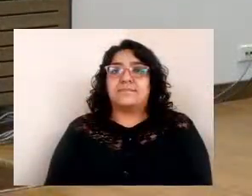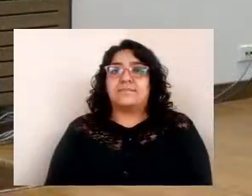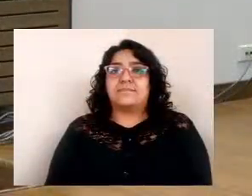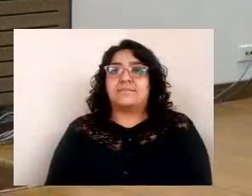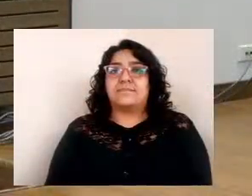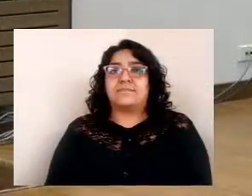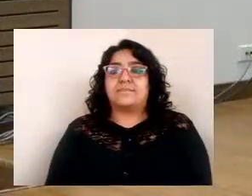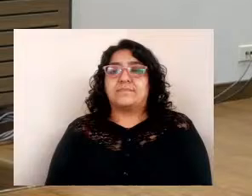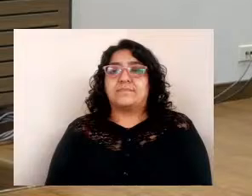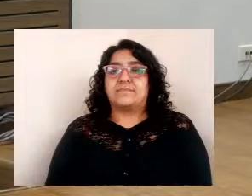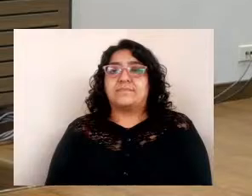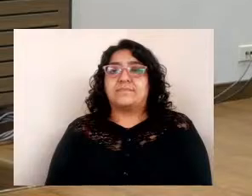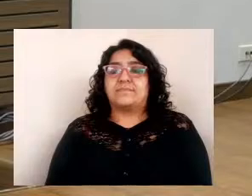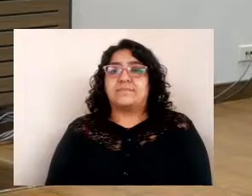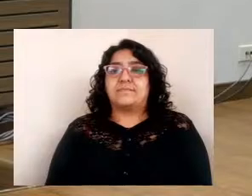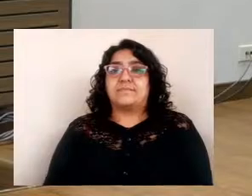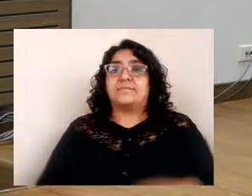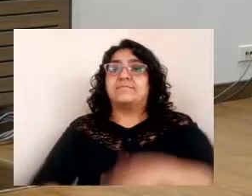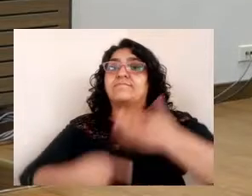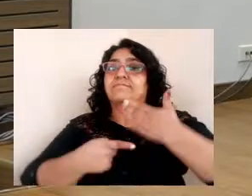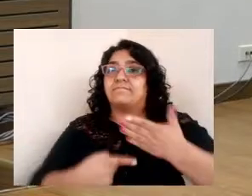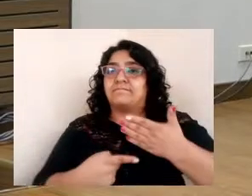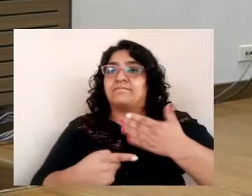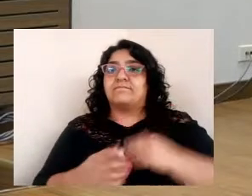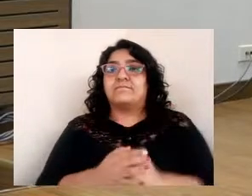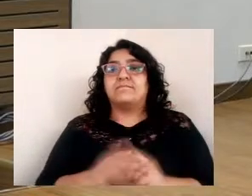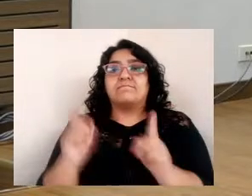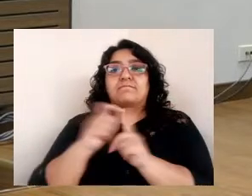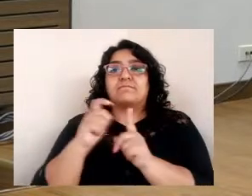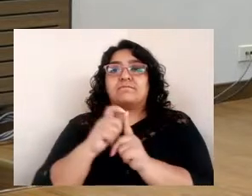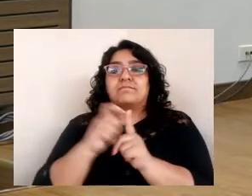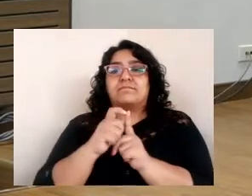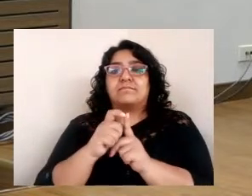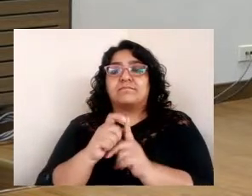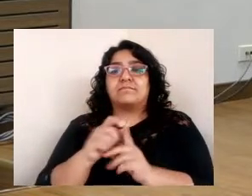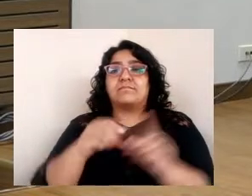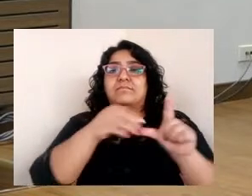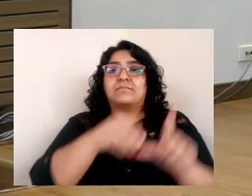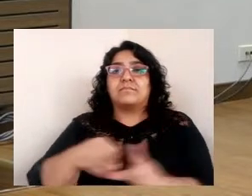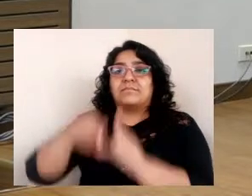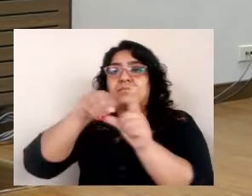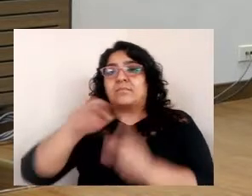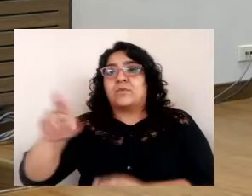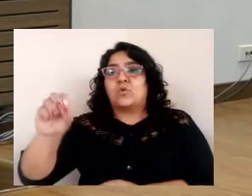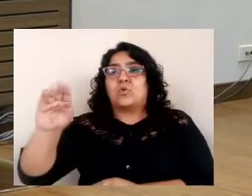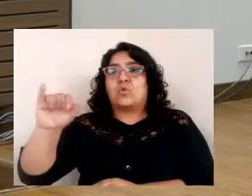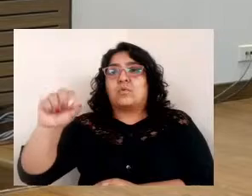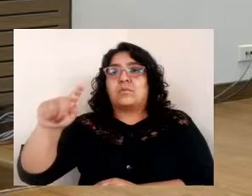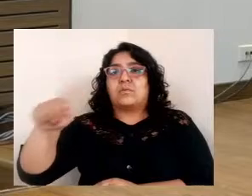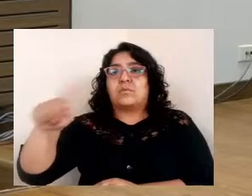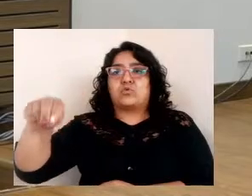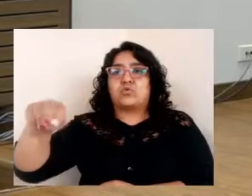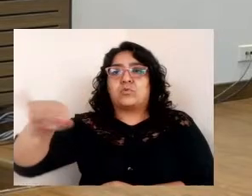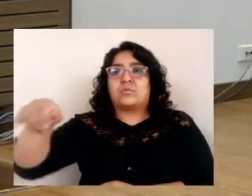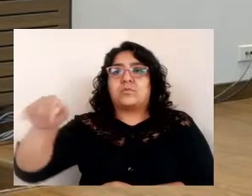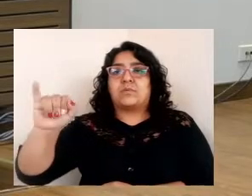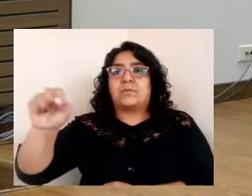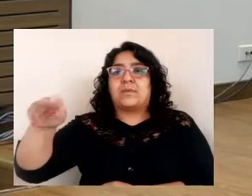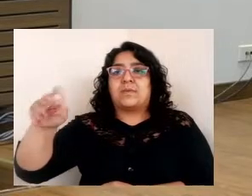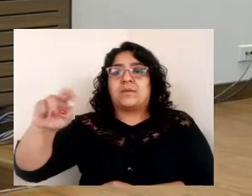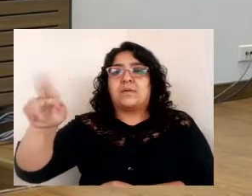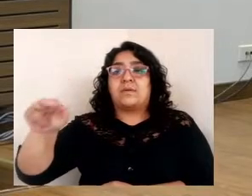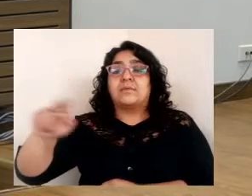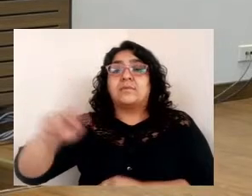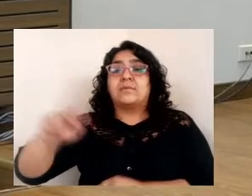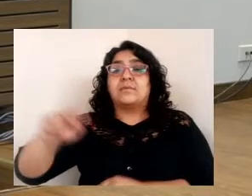Sexto. Palabras del magíster Robinson Andrés Jiménez Toledo, decano de la Facultad de